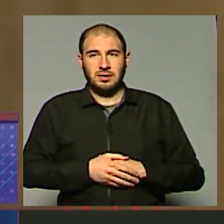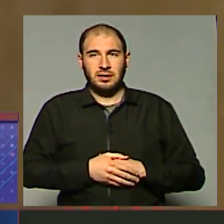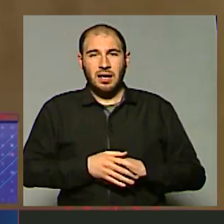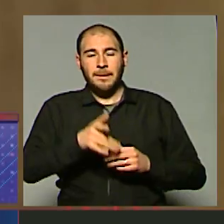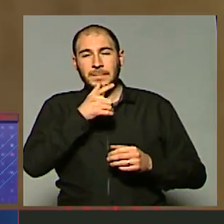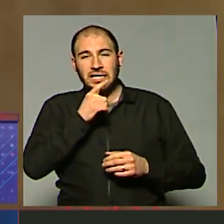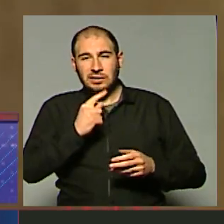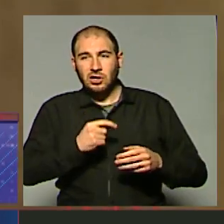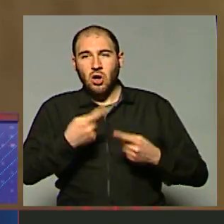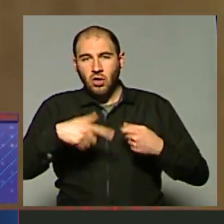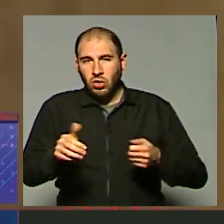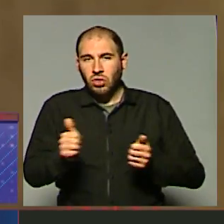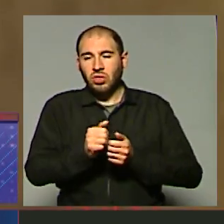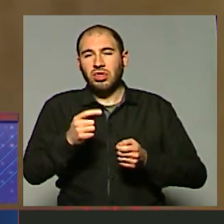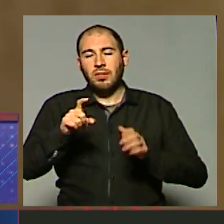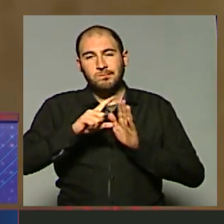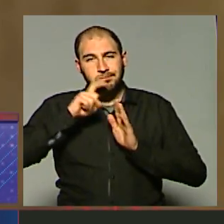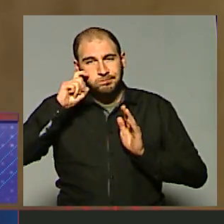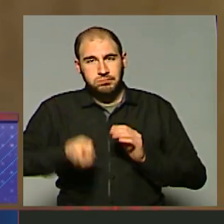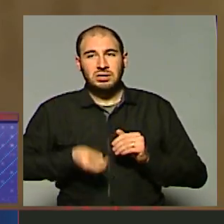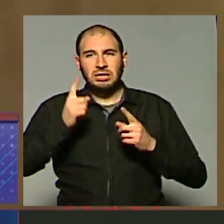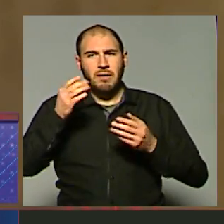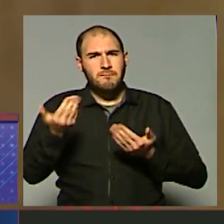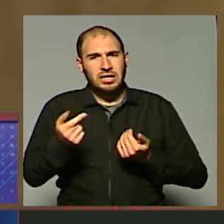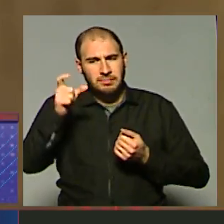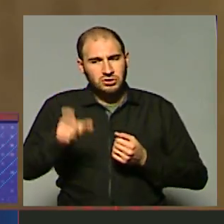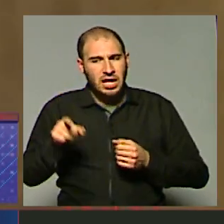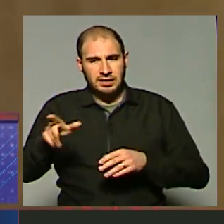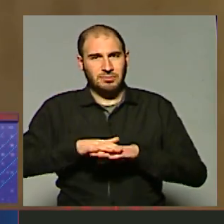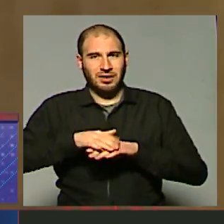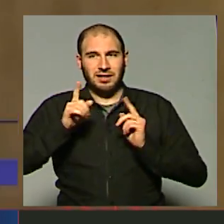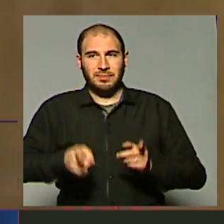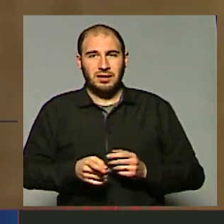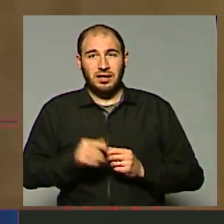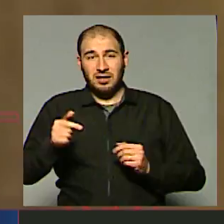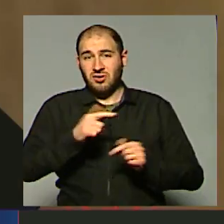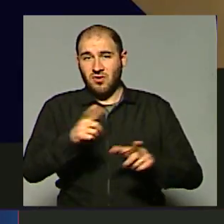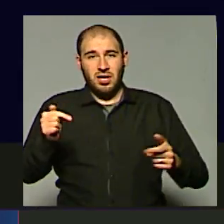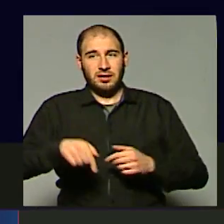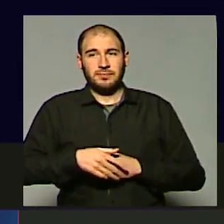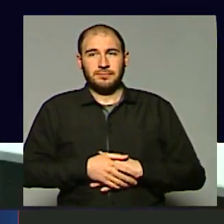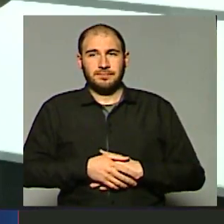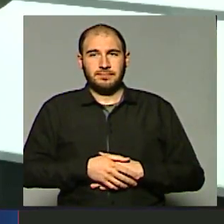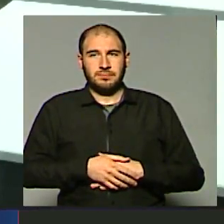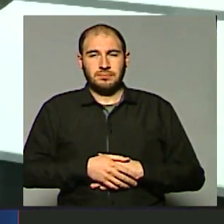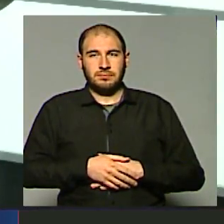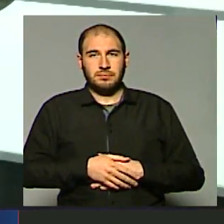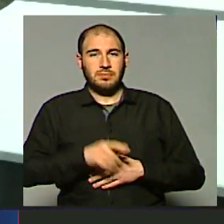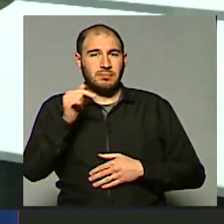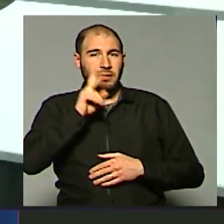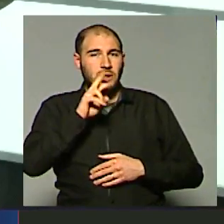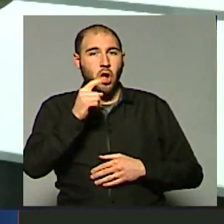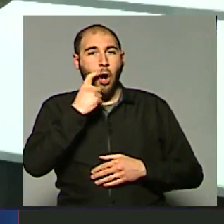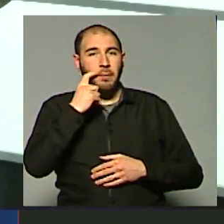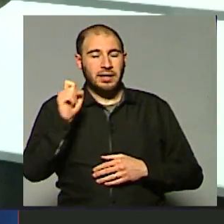supuesto del cohecho, también falta alguien que cohechó, que ni siquiera pasó por acá. Veíamos a